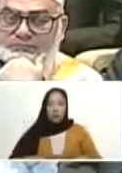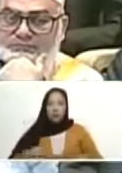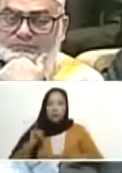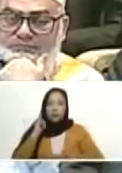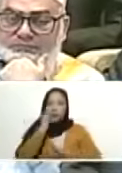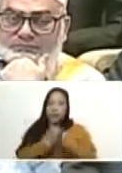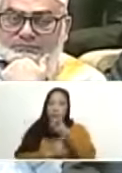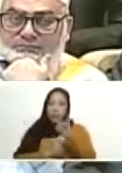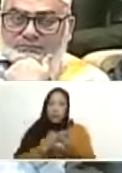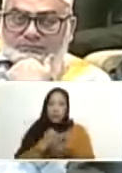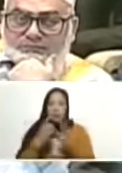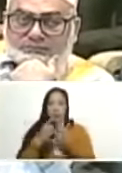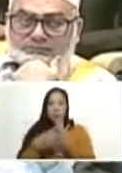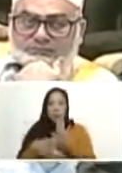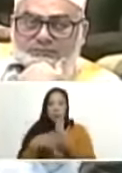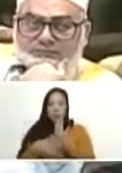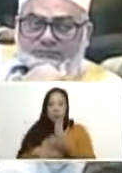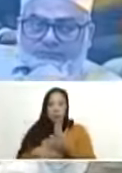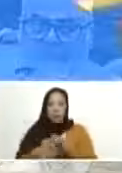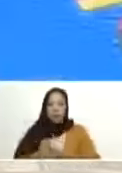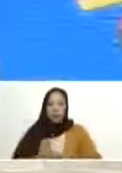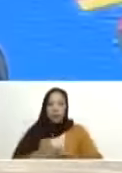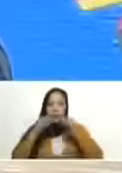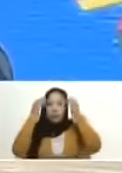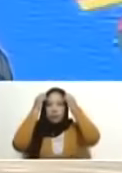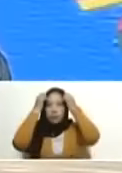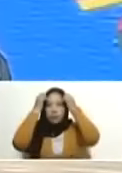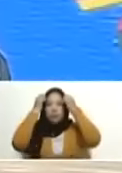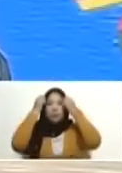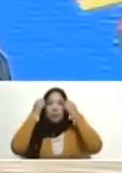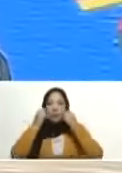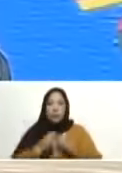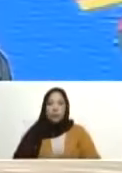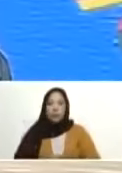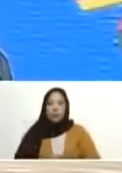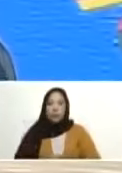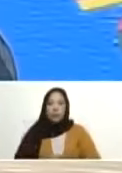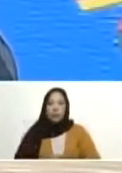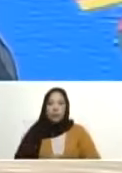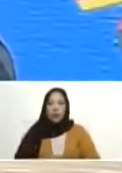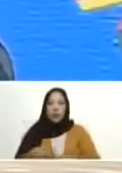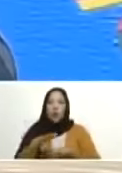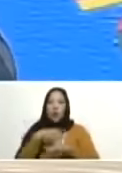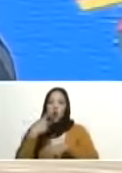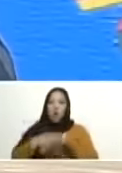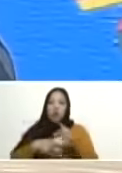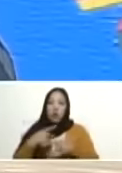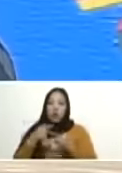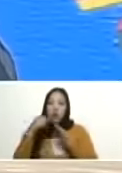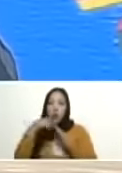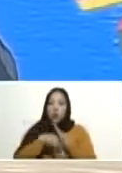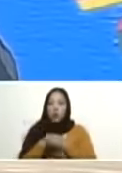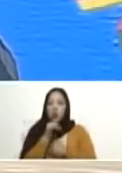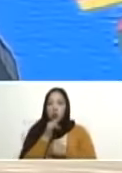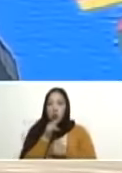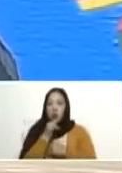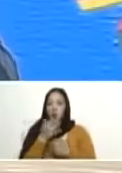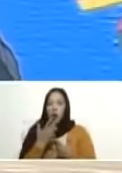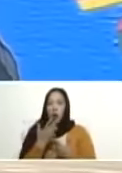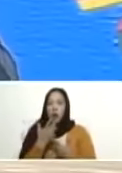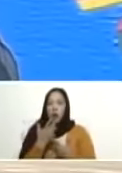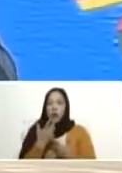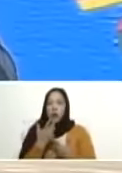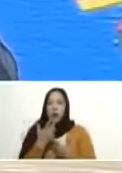internacional garantista, y se echaron las bases para un proceso profundo